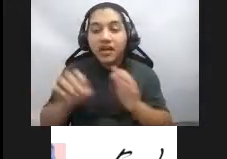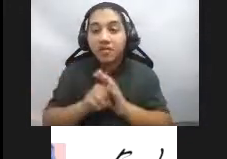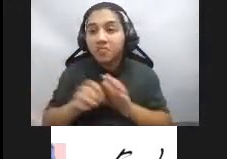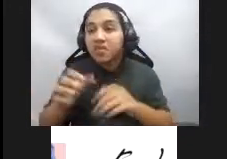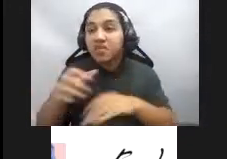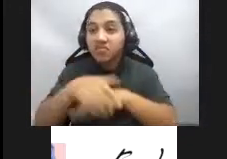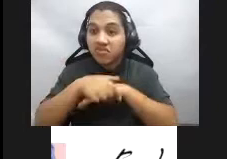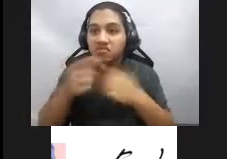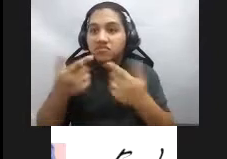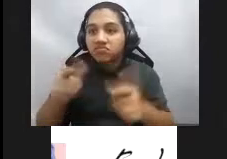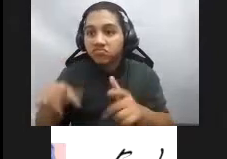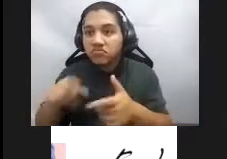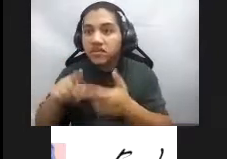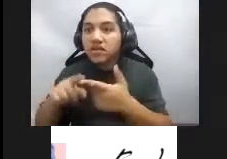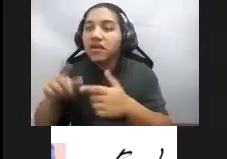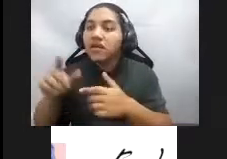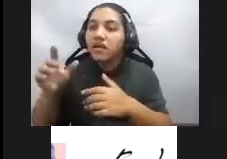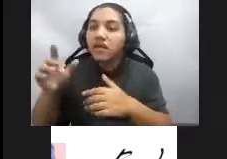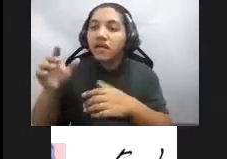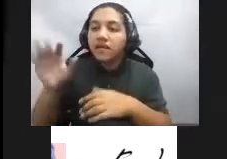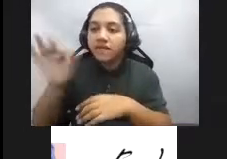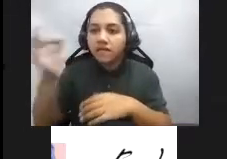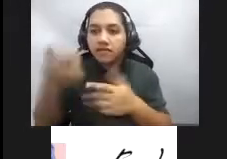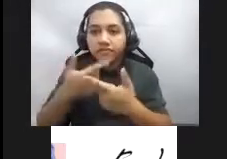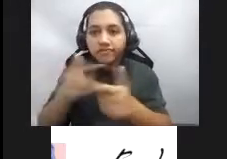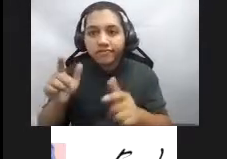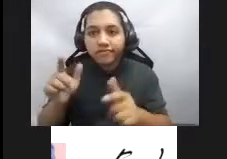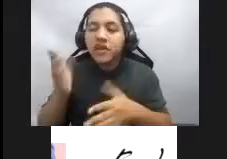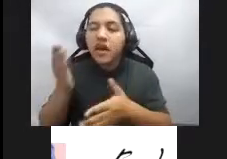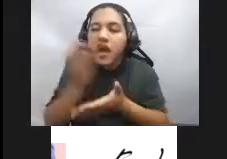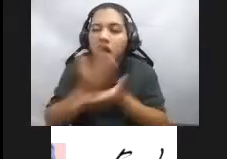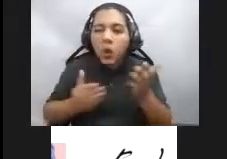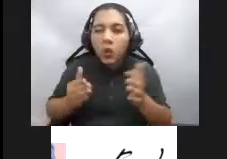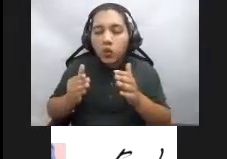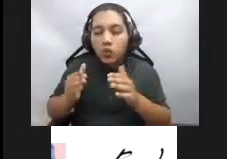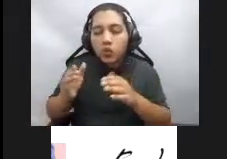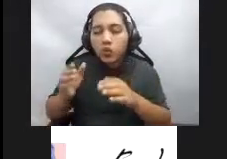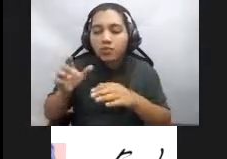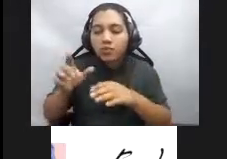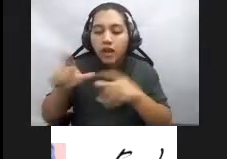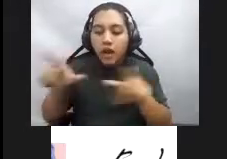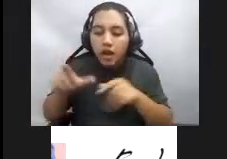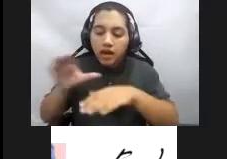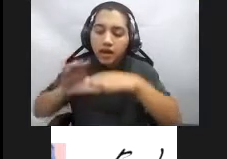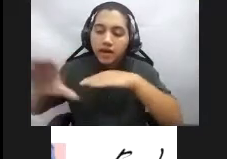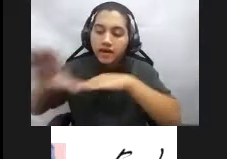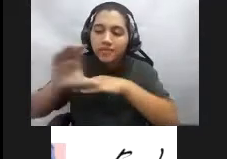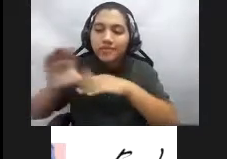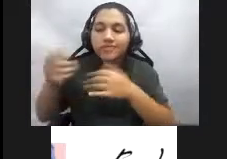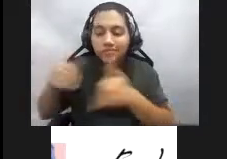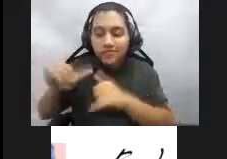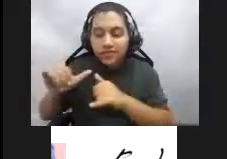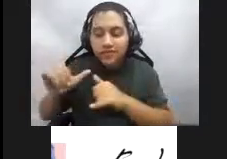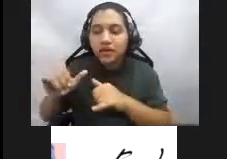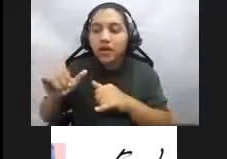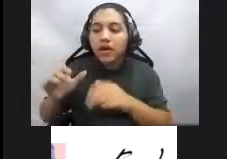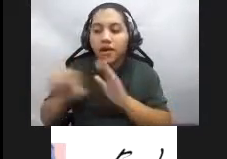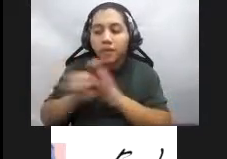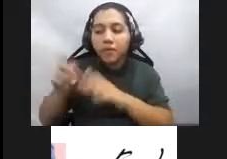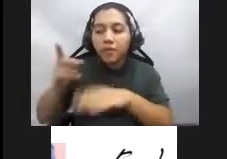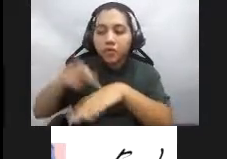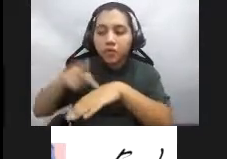el Caribe había algunos lugares que todavía tenían esclavitud, como Puerto Rico, Cuba, Brasil, pero otros lugares ya se habían abolido poco a poco.